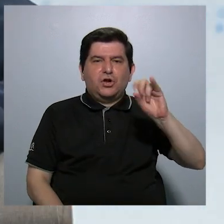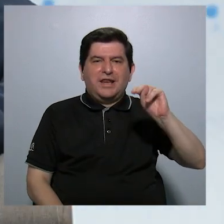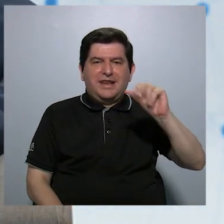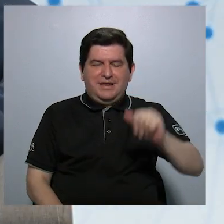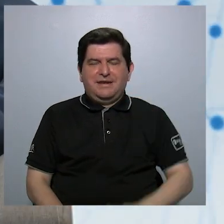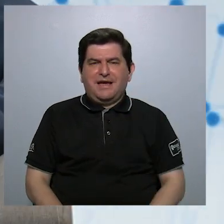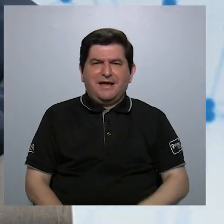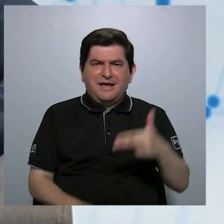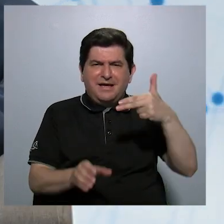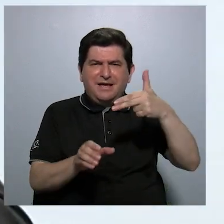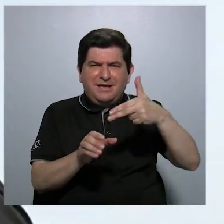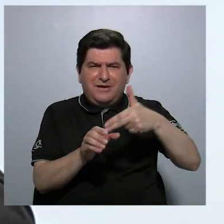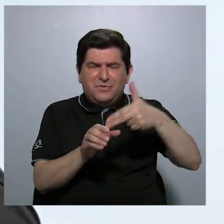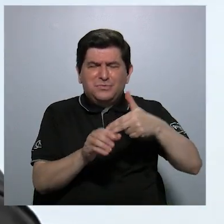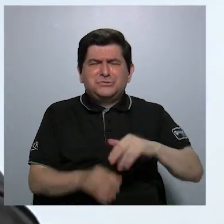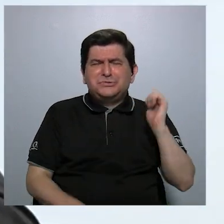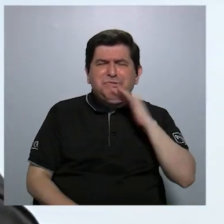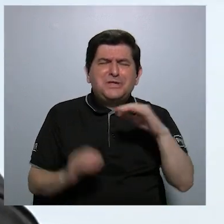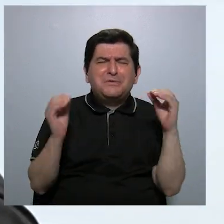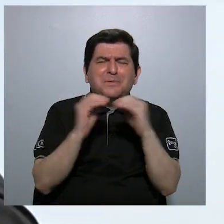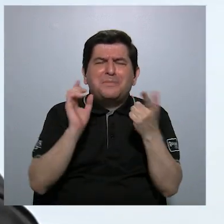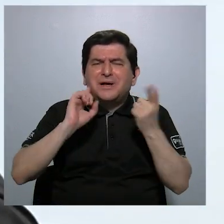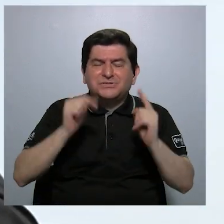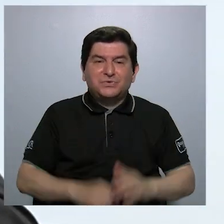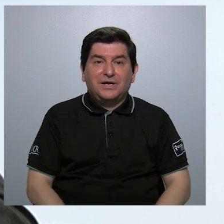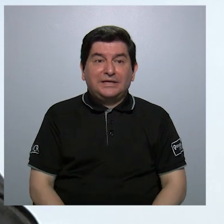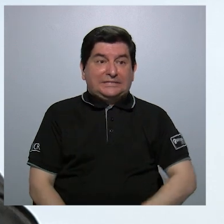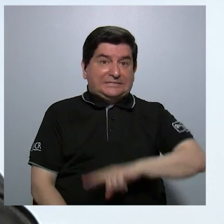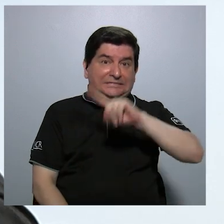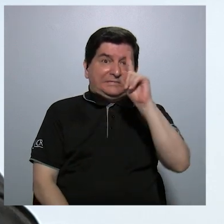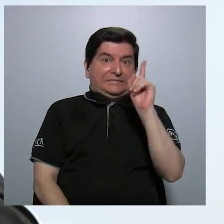contaminante? Qué pregunta.